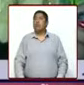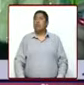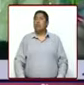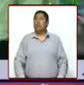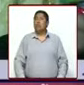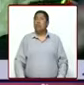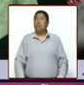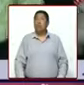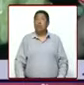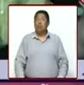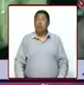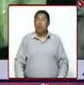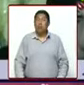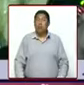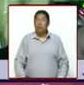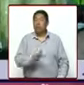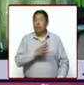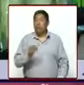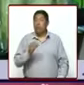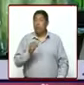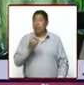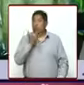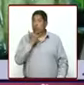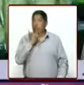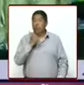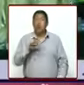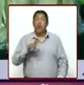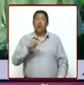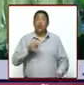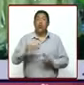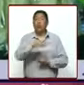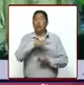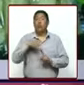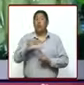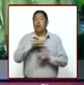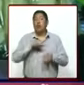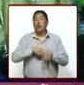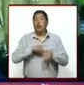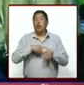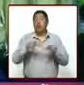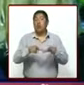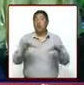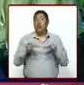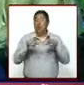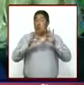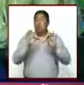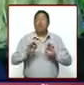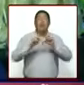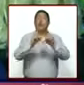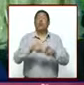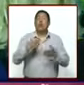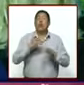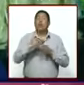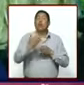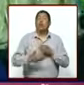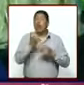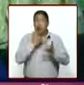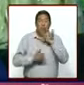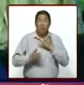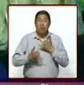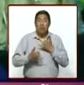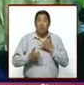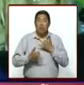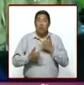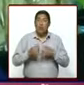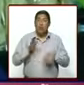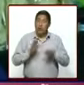Incidente de nulidad de la acusación precisamente por sí, porque no contemplan circunstancias de tiempo, lugar y forma. ¿Y van a pedir cesación a la detención? Es